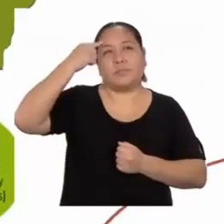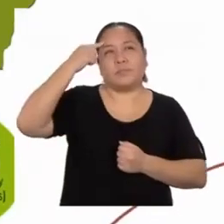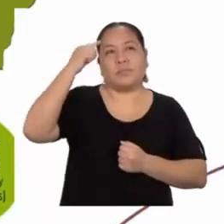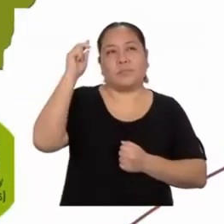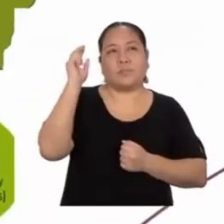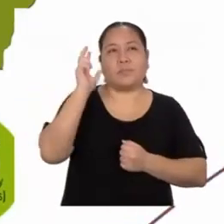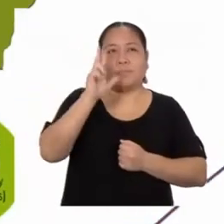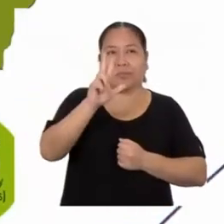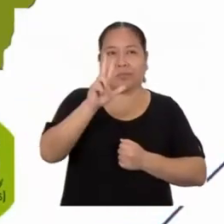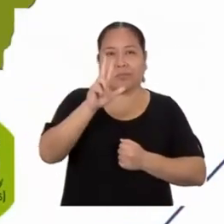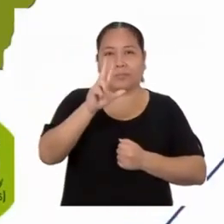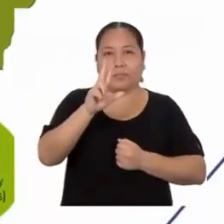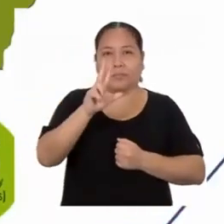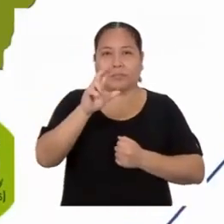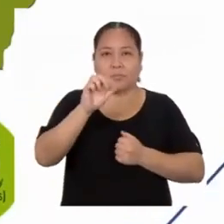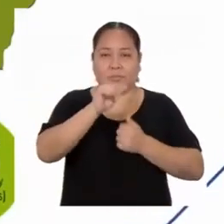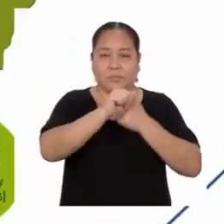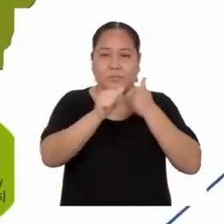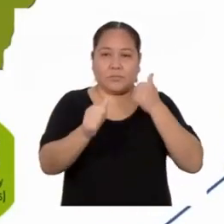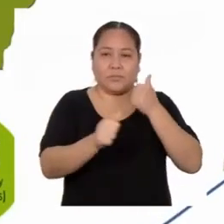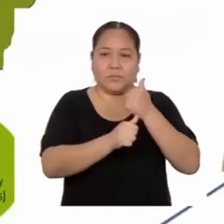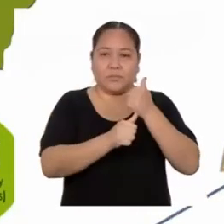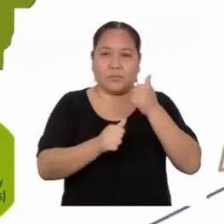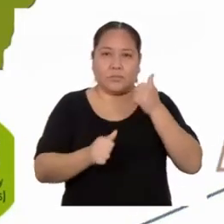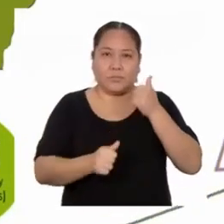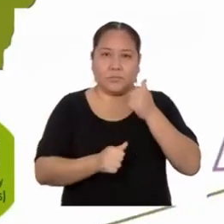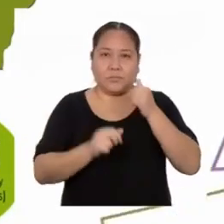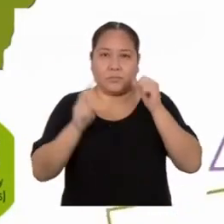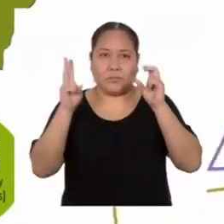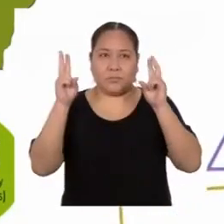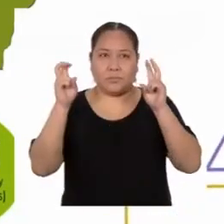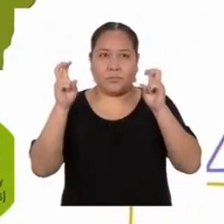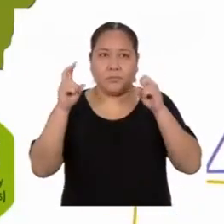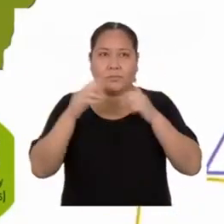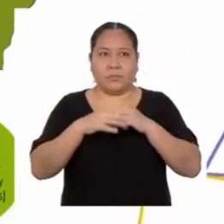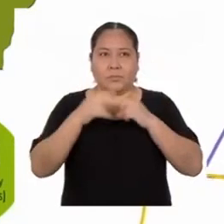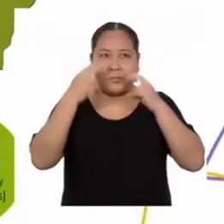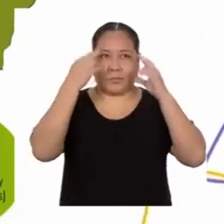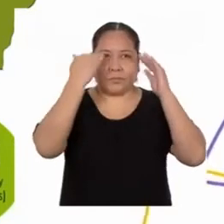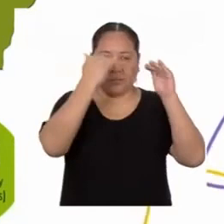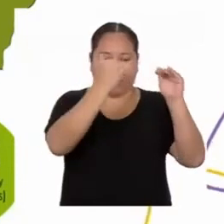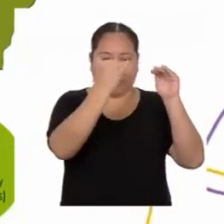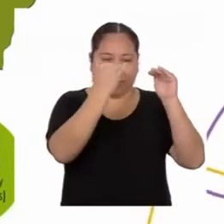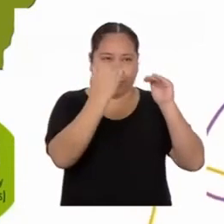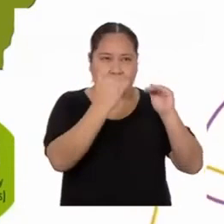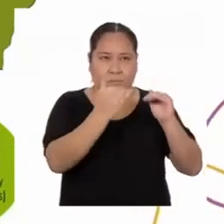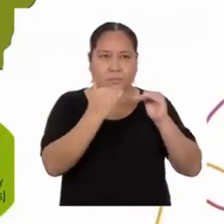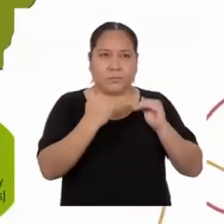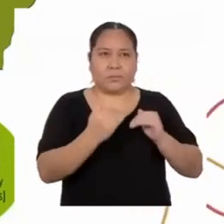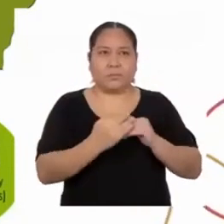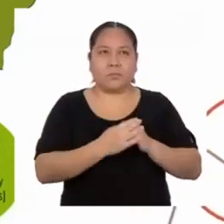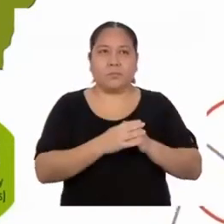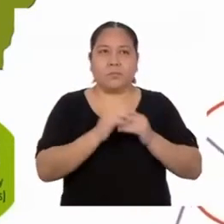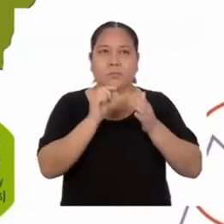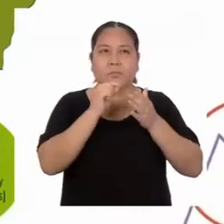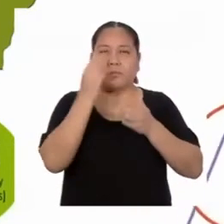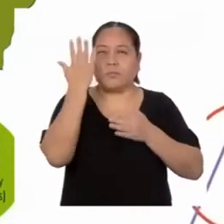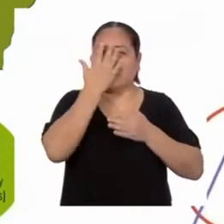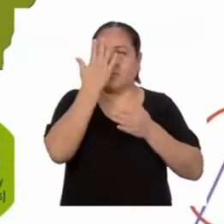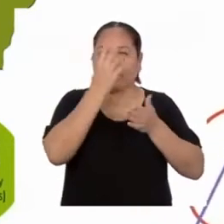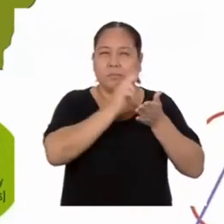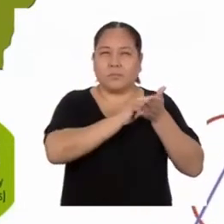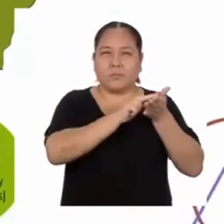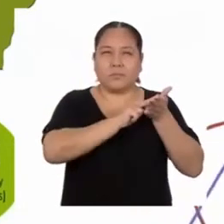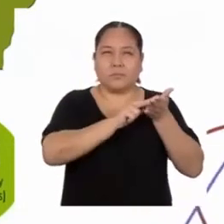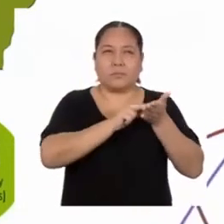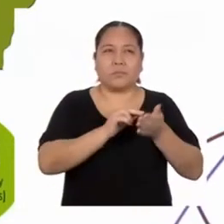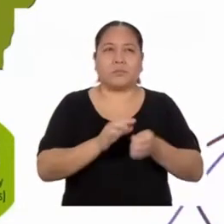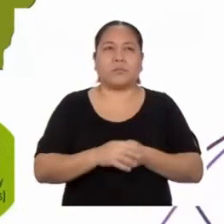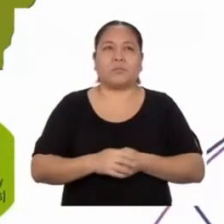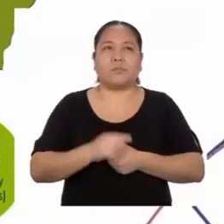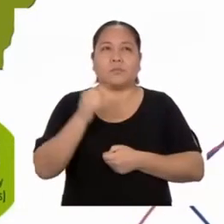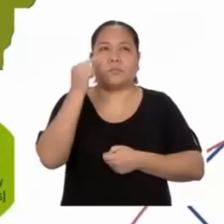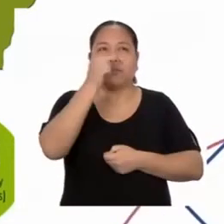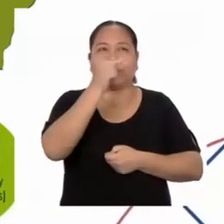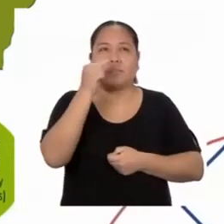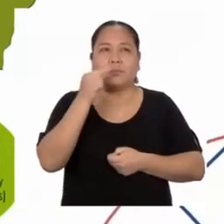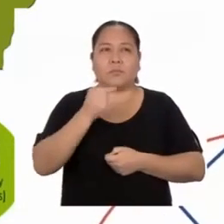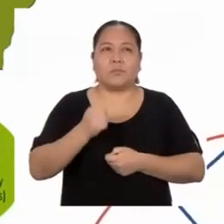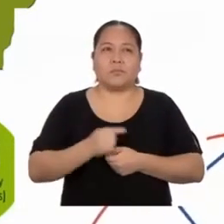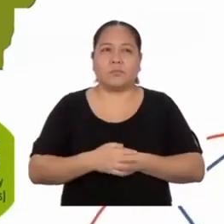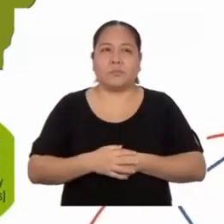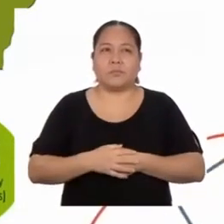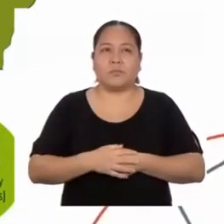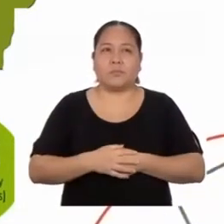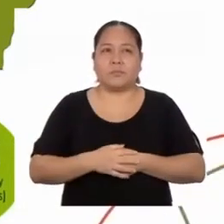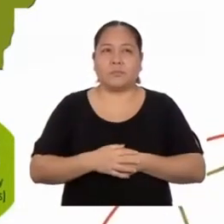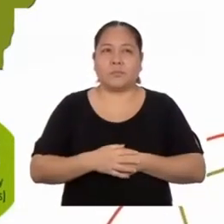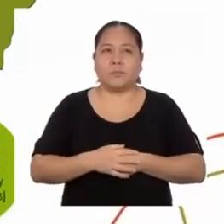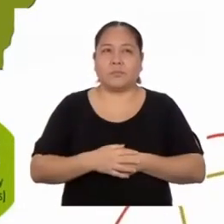abordan 3 subtemas. Los reconozco porque son como subtítulos y están en letras negritas. Estos son